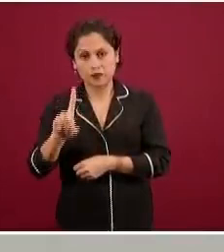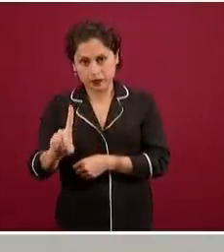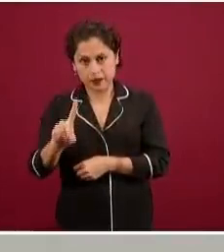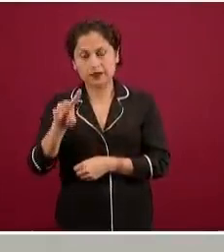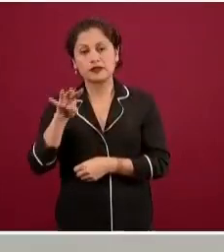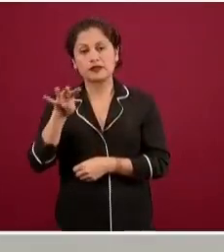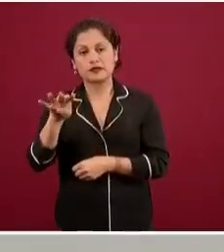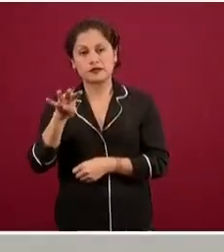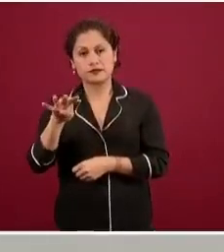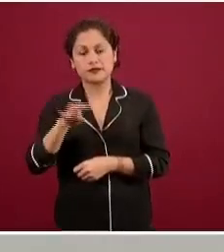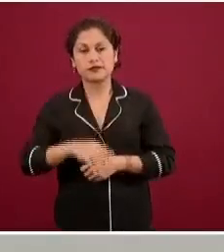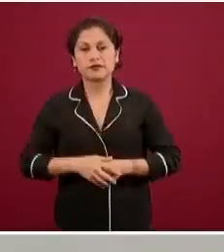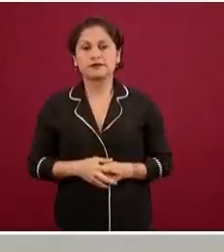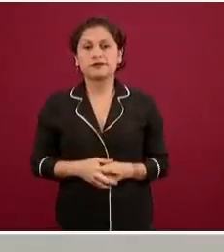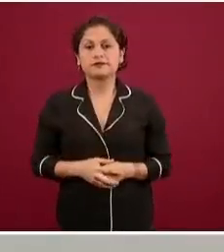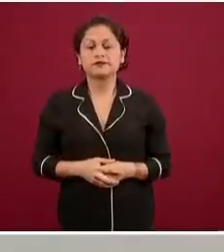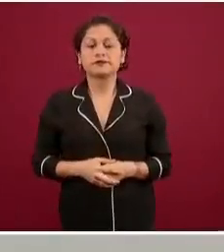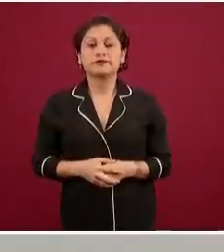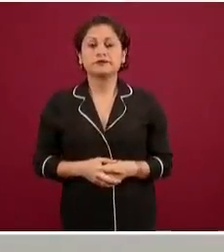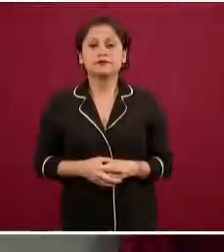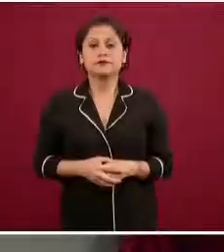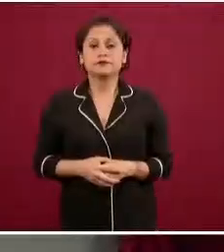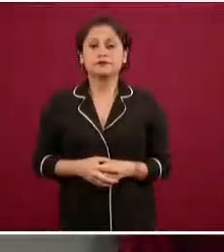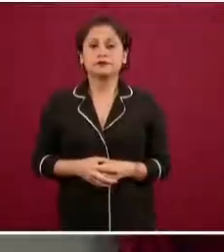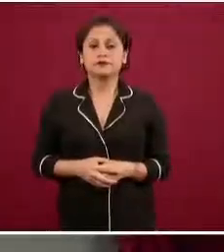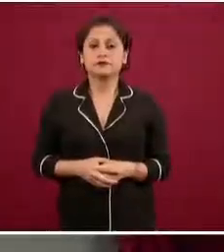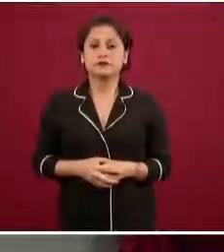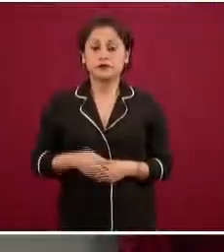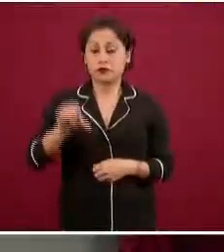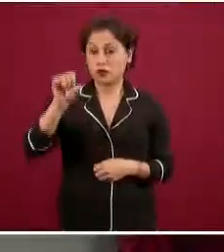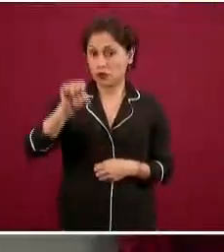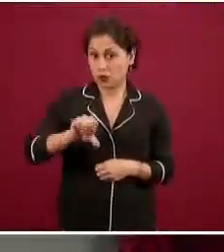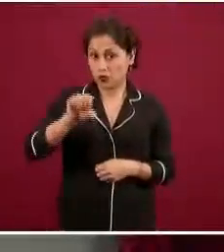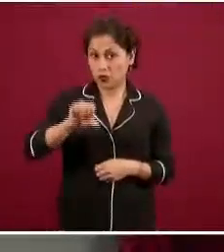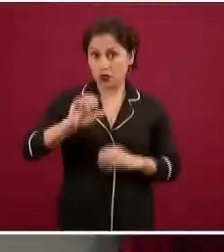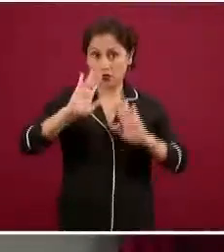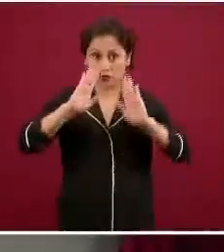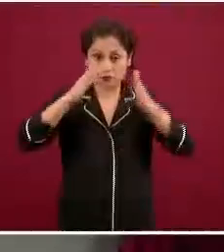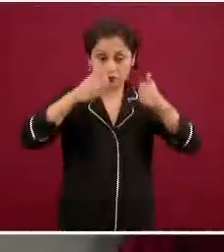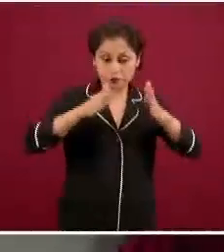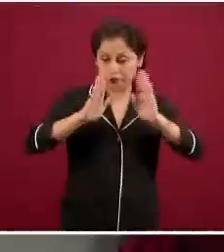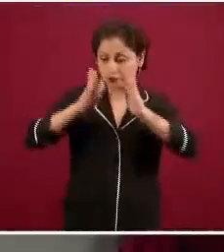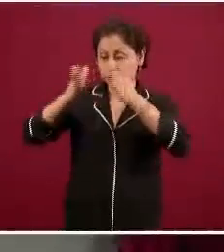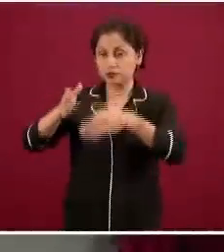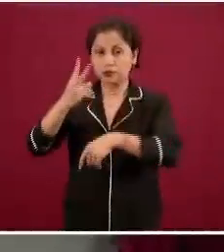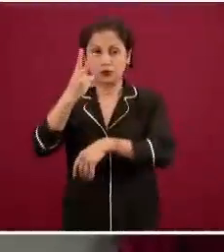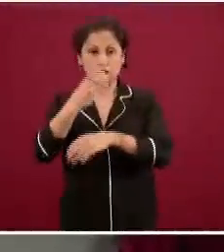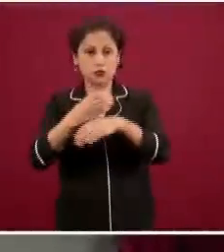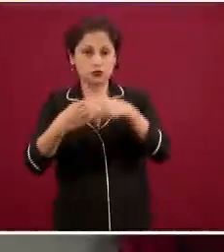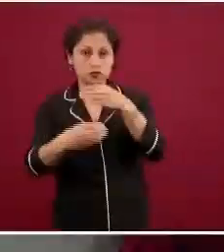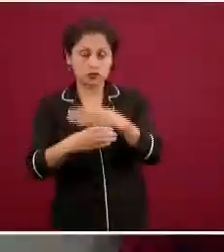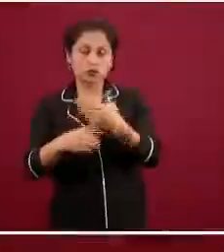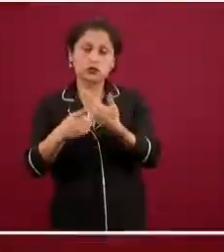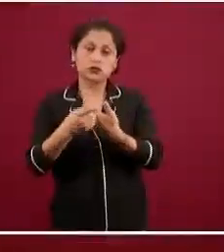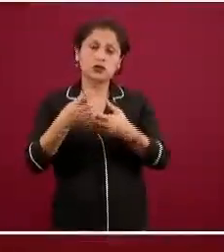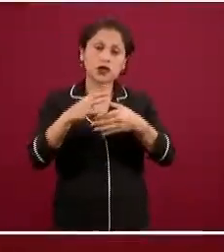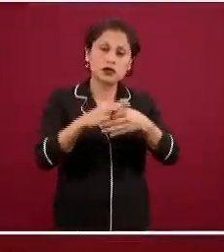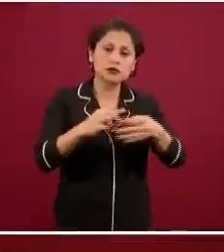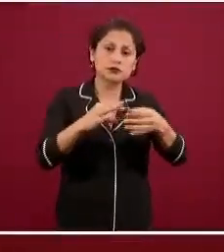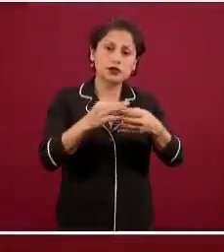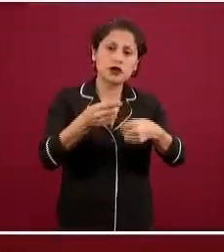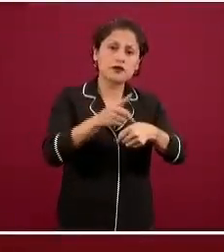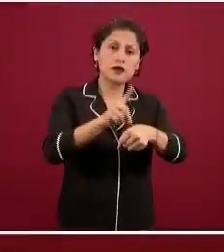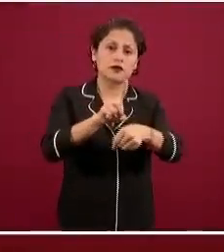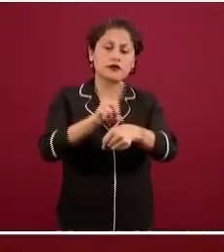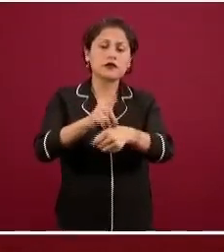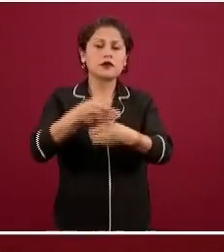coronavirus 2019. Hoy vamos a centrarnos en dos elementos. Uno es el informe técnico diario sobre la